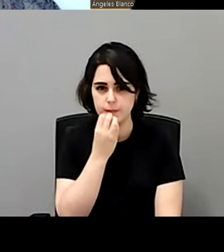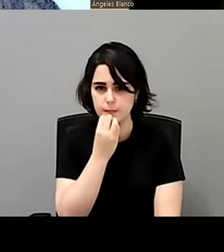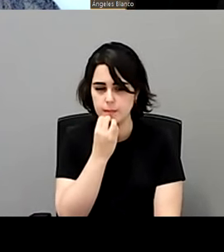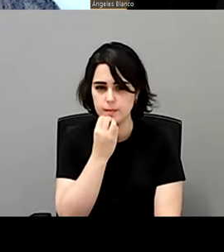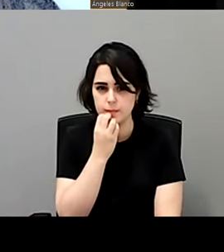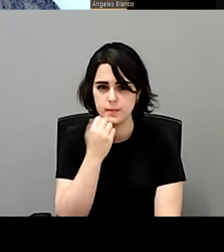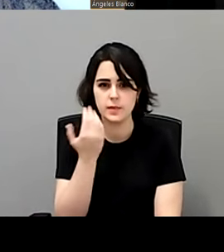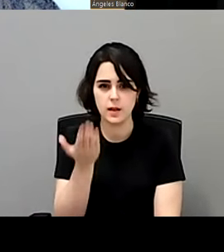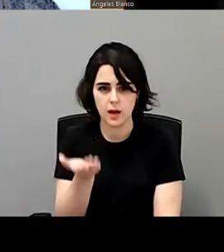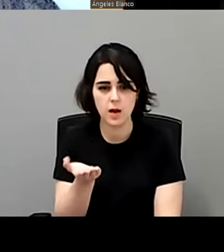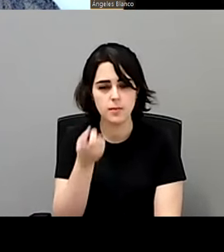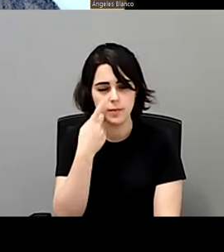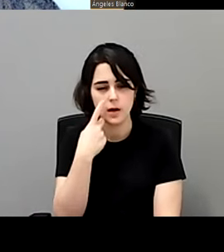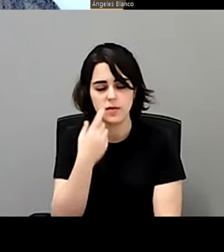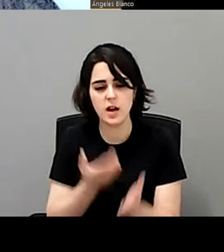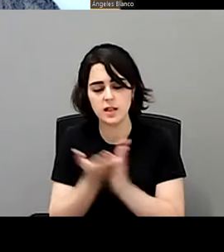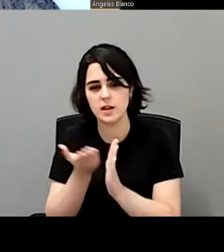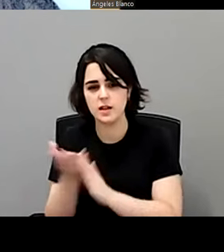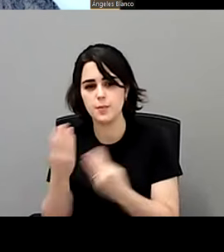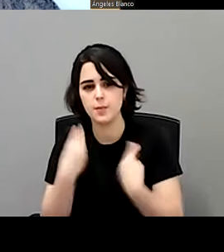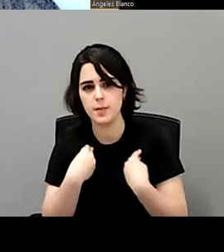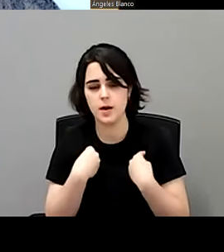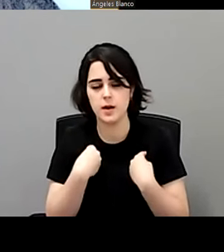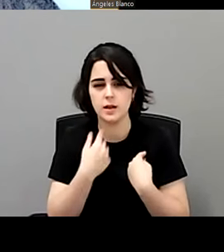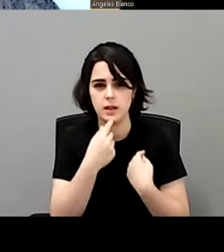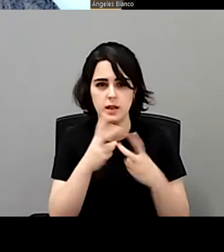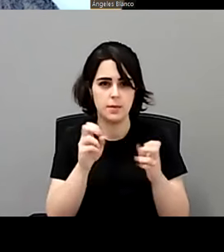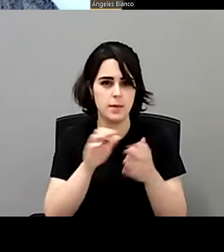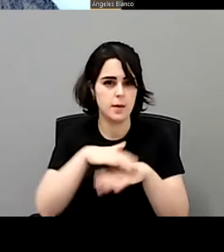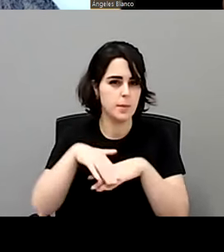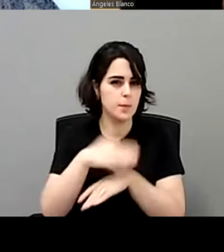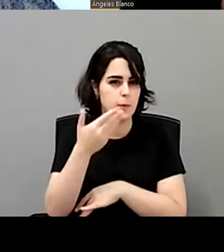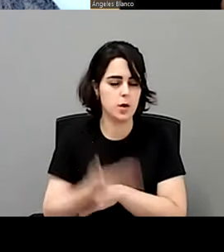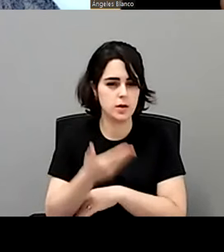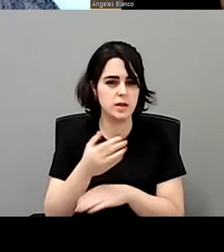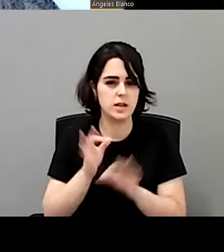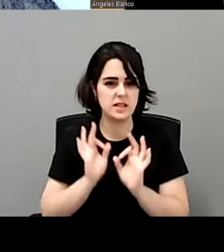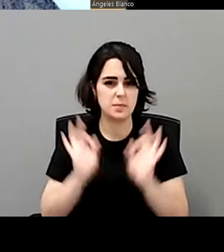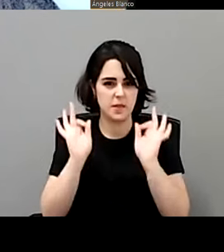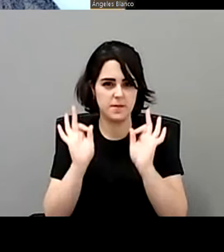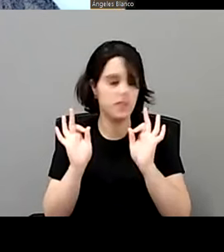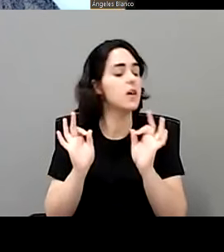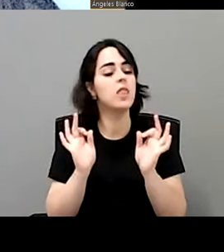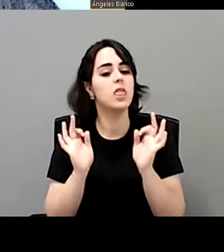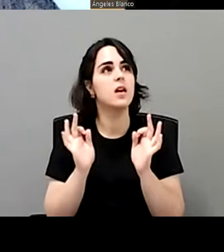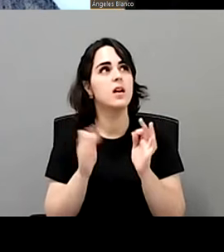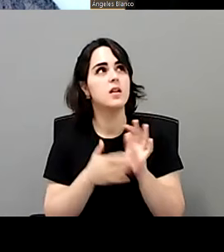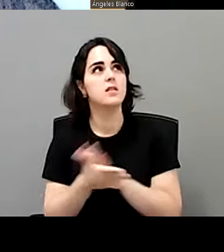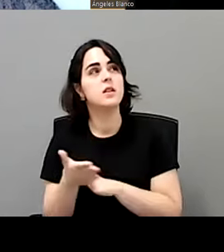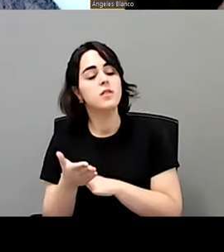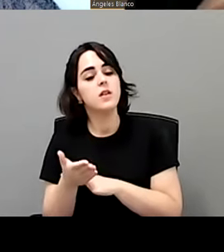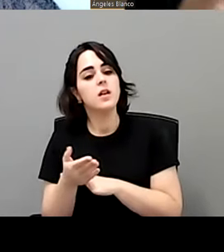Claro, fíjate, las alternativas de vivienda, y luego has sacado una cuestión fundamental, y es la especificidad, ¿no? Es decir, ¿nos